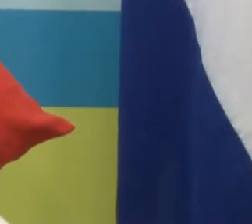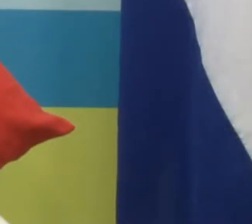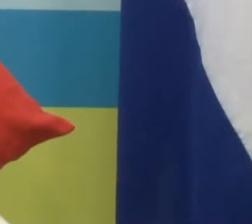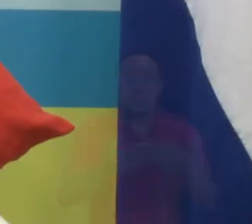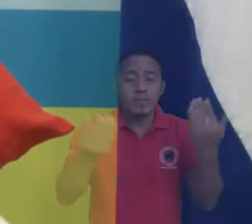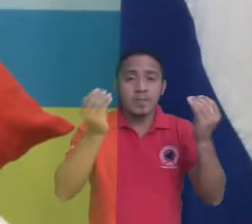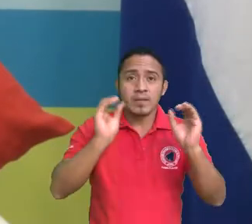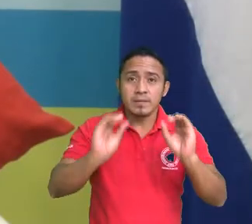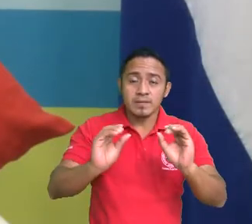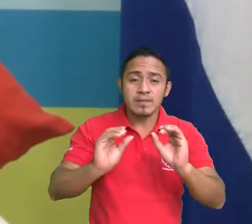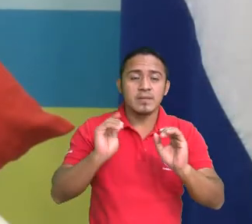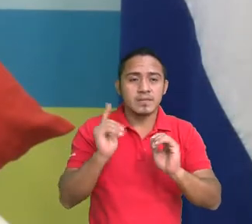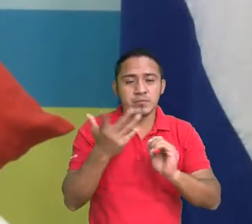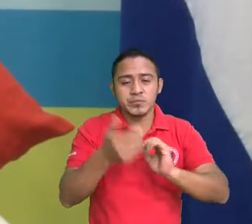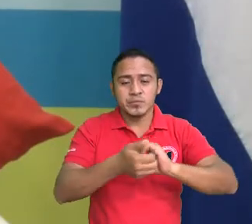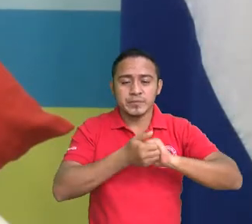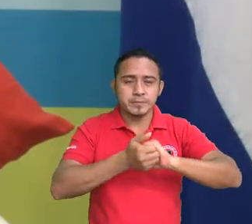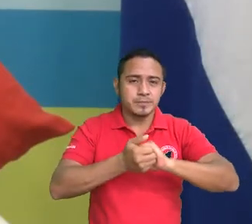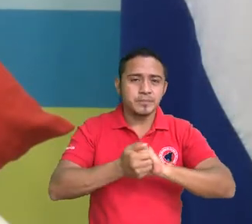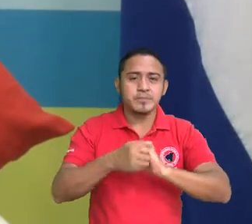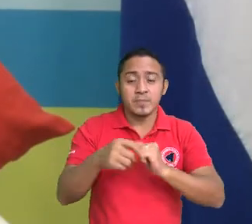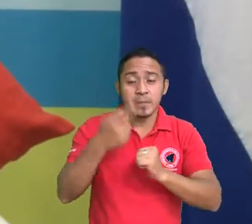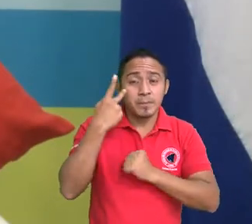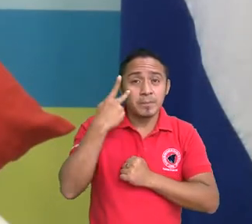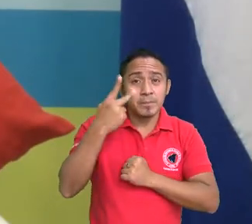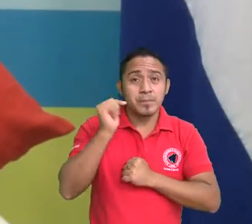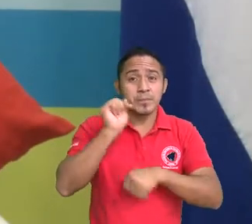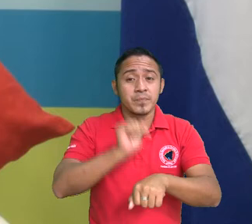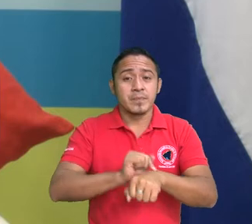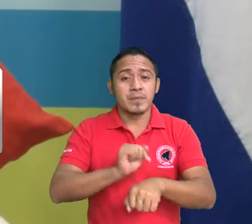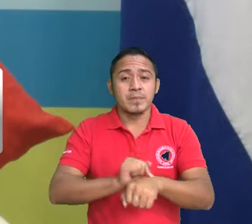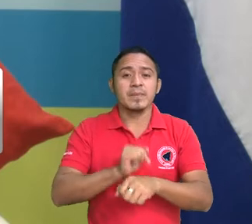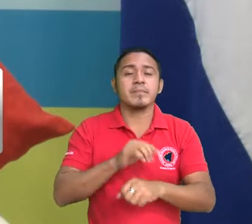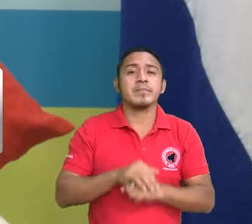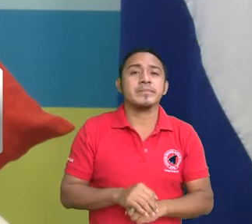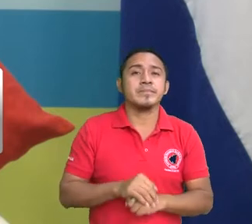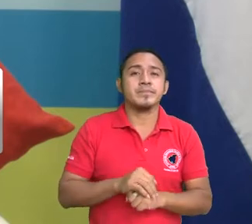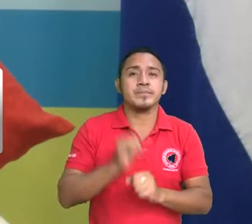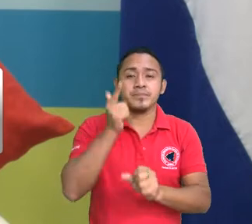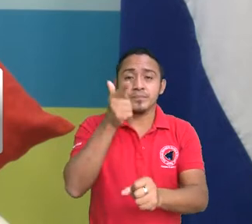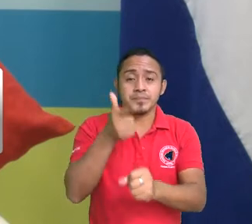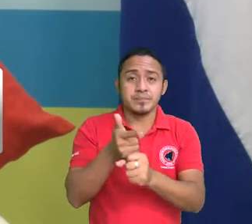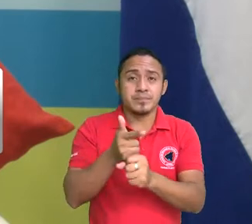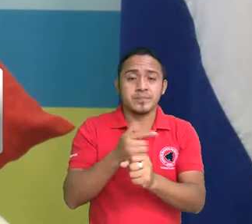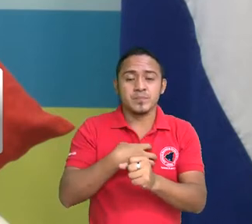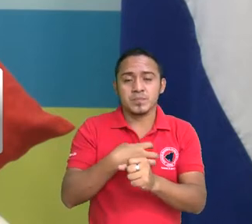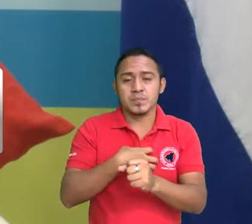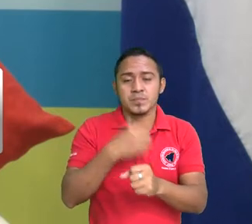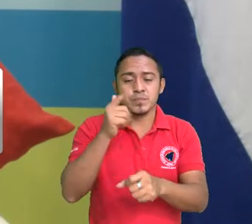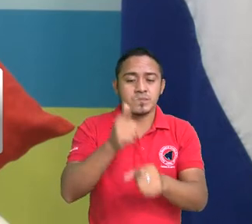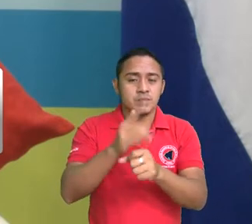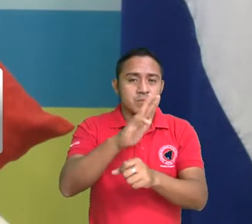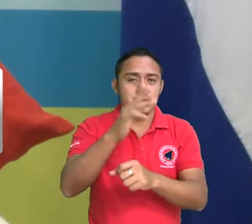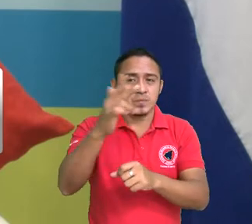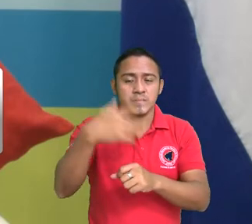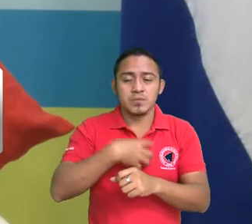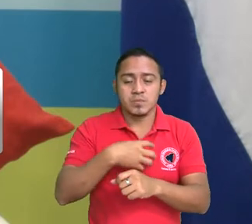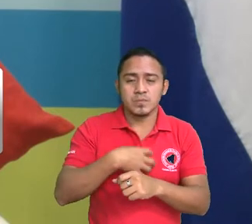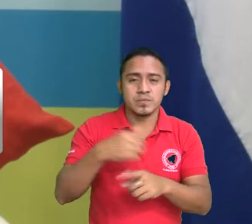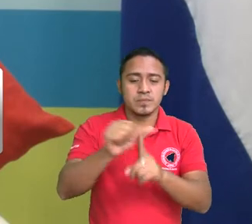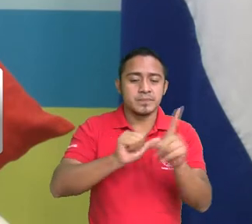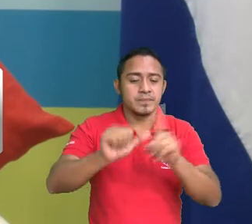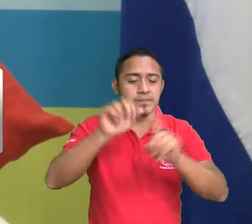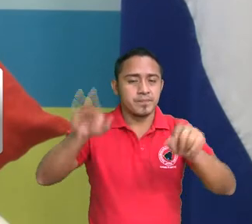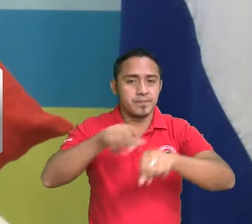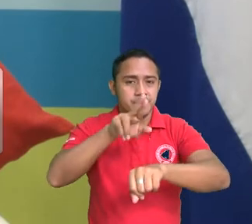Muy buenas tardes tengan todos amigos y amigas que nos sintonizan a esta hora a través de la señal del canal 98, el canal